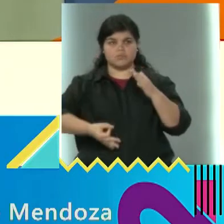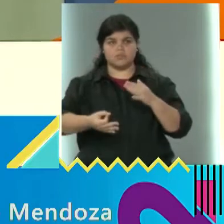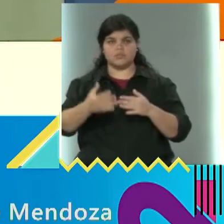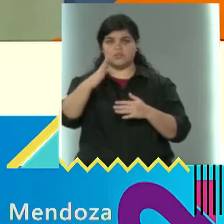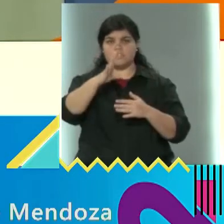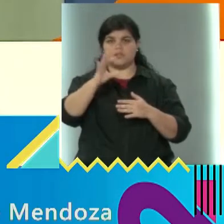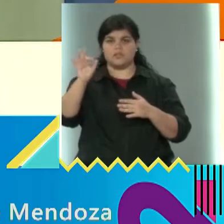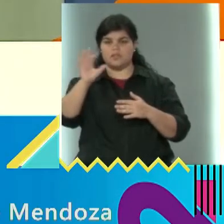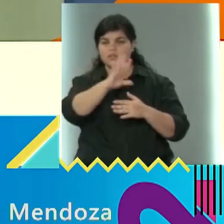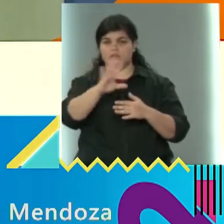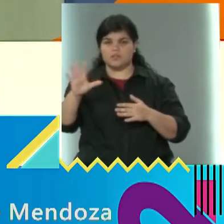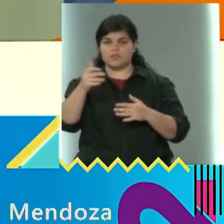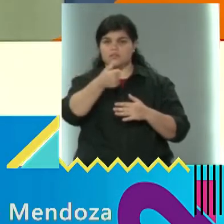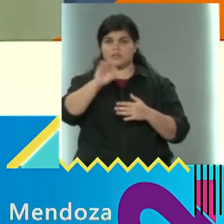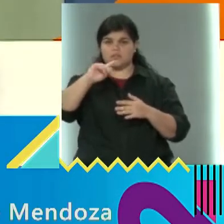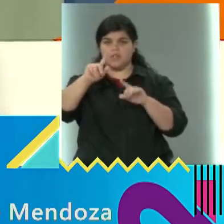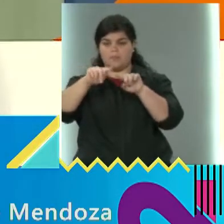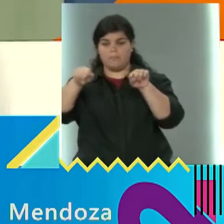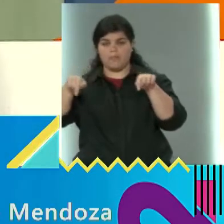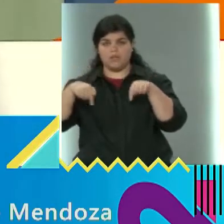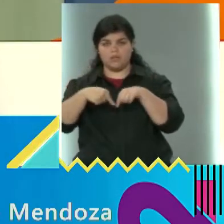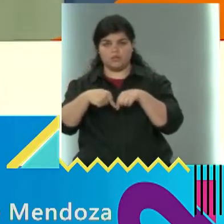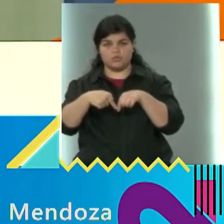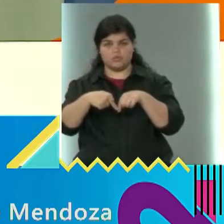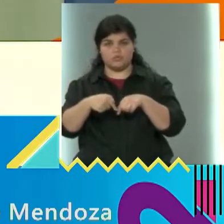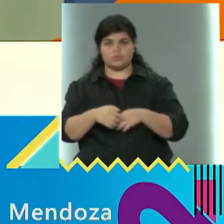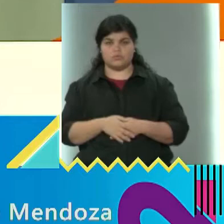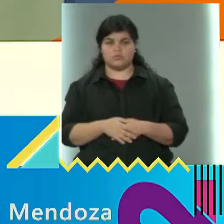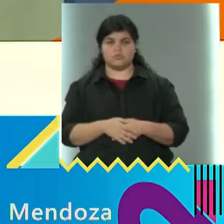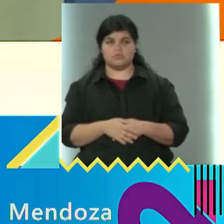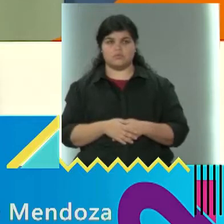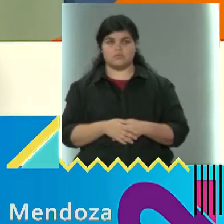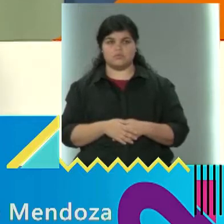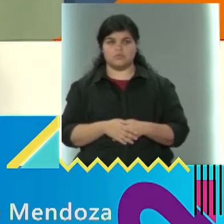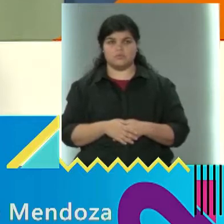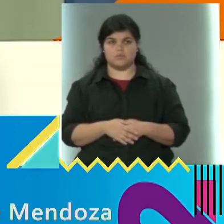metros cuadrados. Es más, como bien decía el